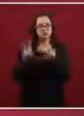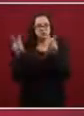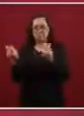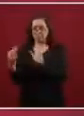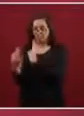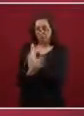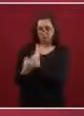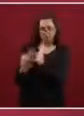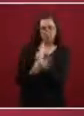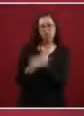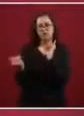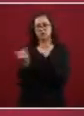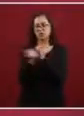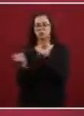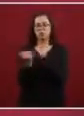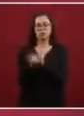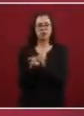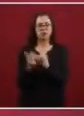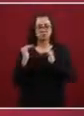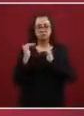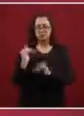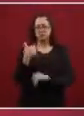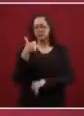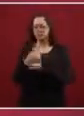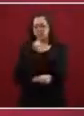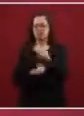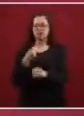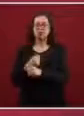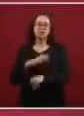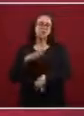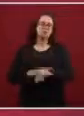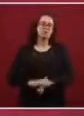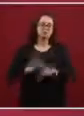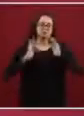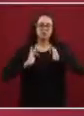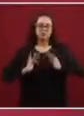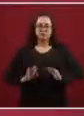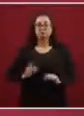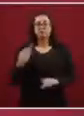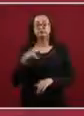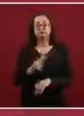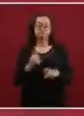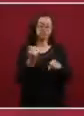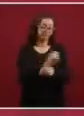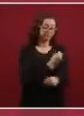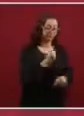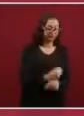da certidumbre, pero además en el caso de textil, confección y calzado,